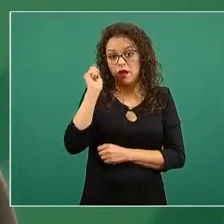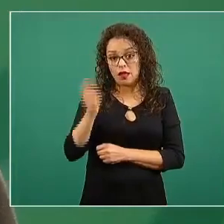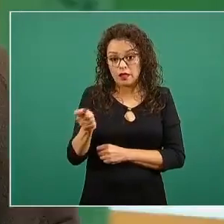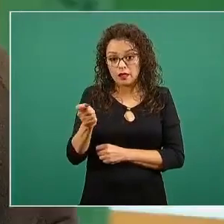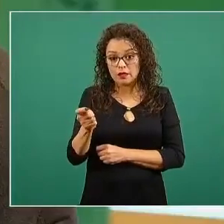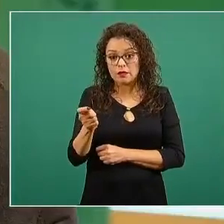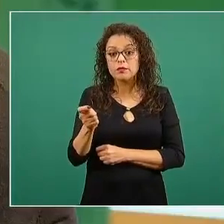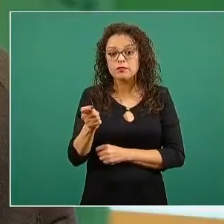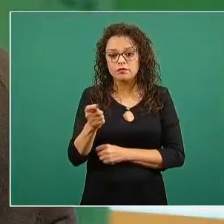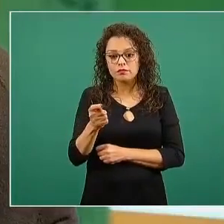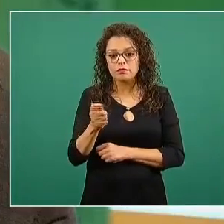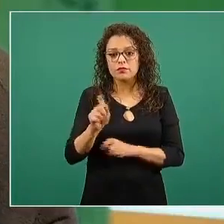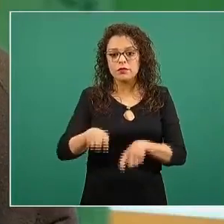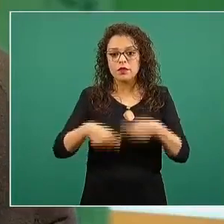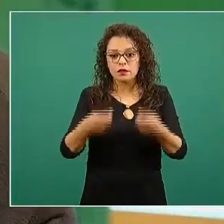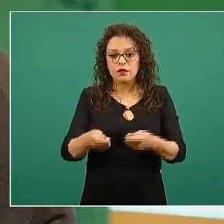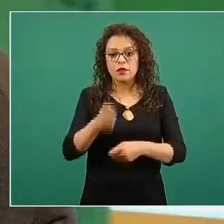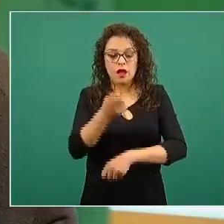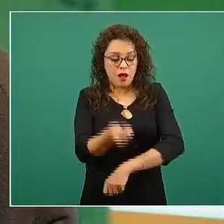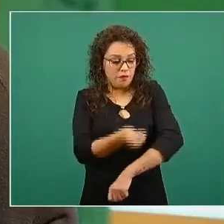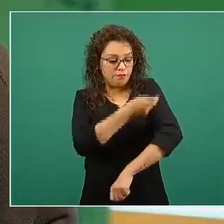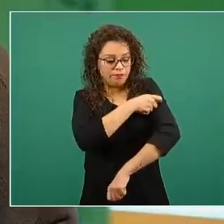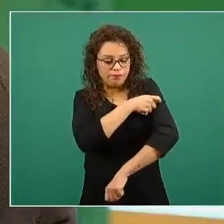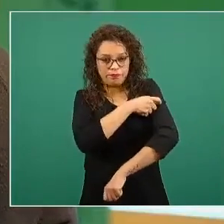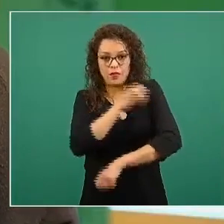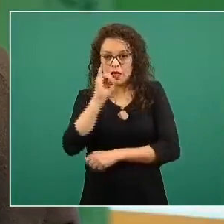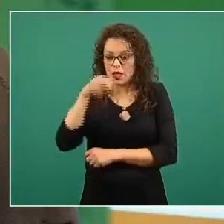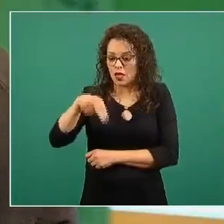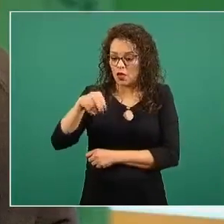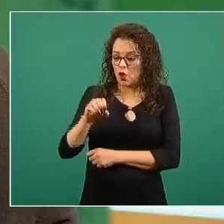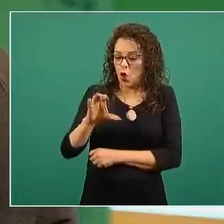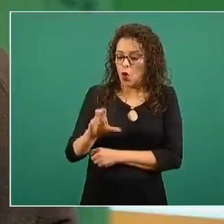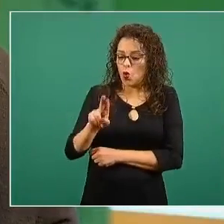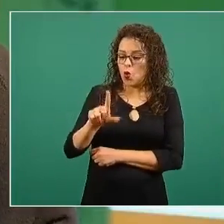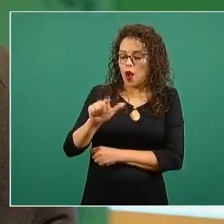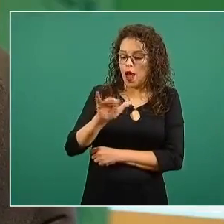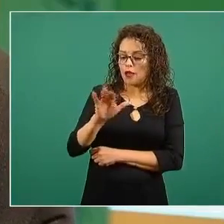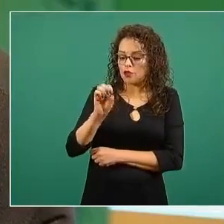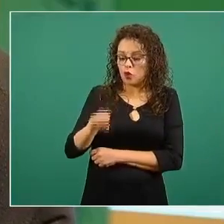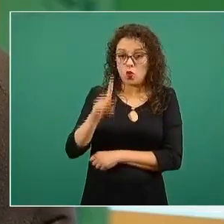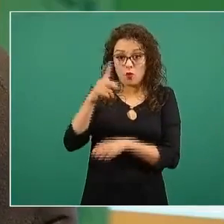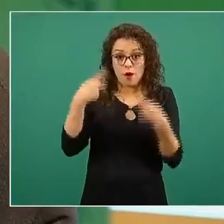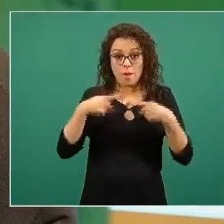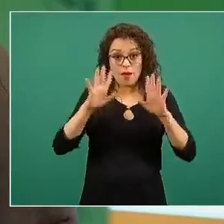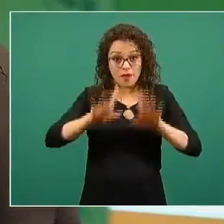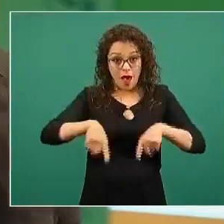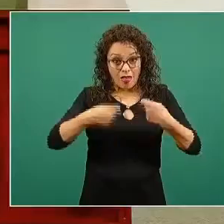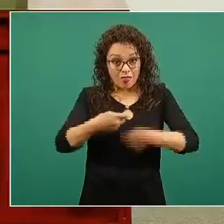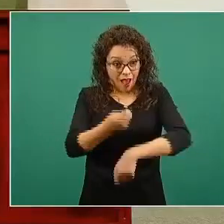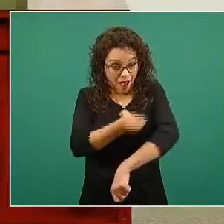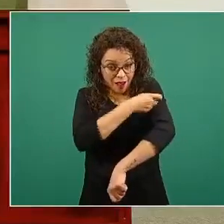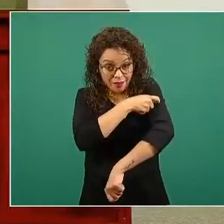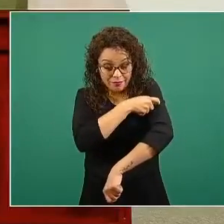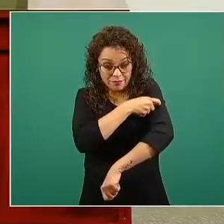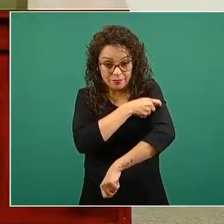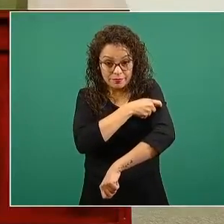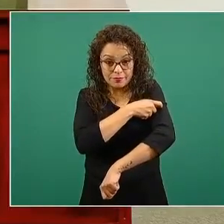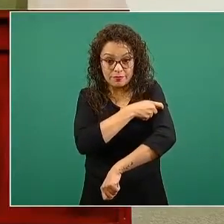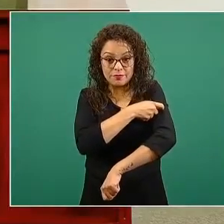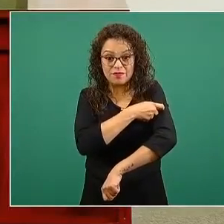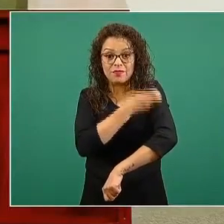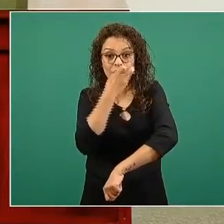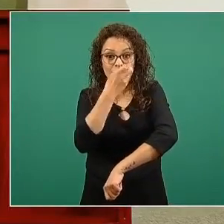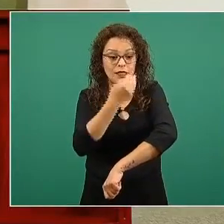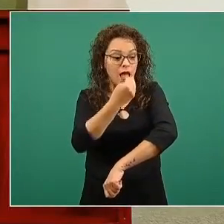la inoculación, o sea, es decir, cuando una persona a través de la inyección recibe y la vacuna es inoculada